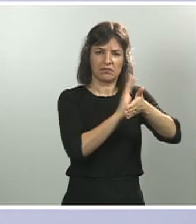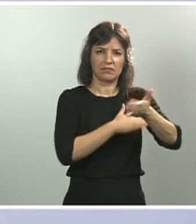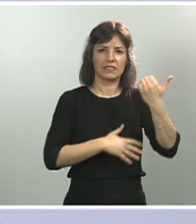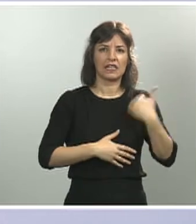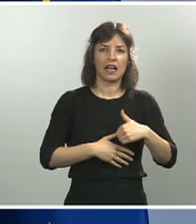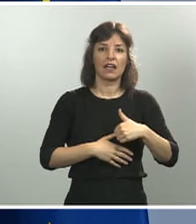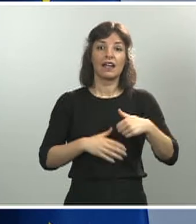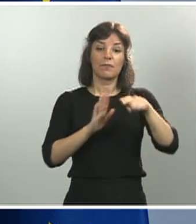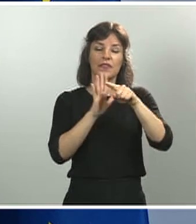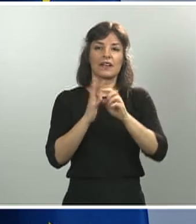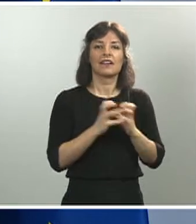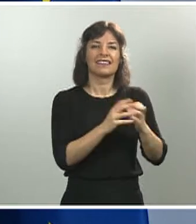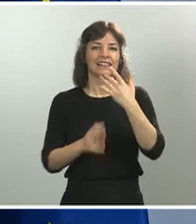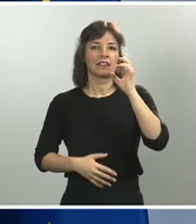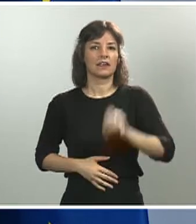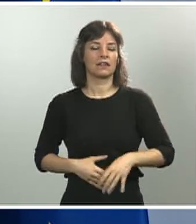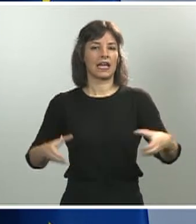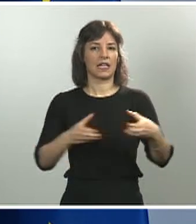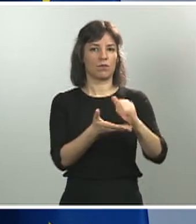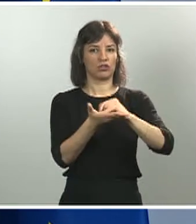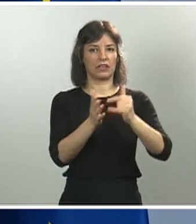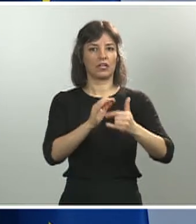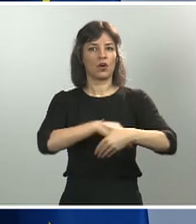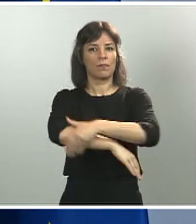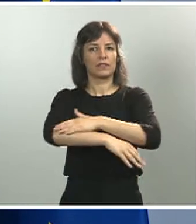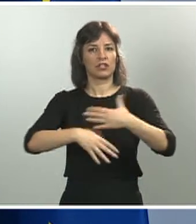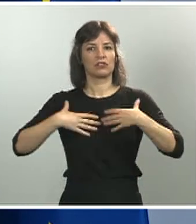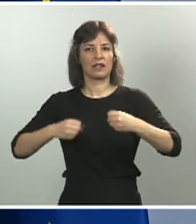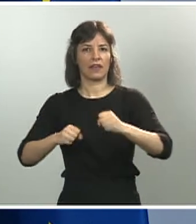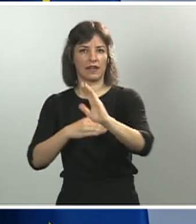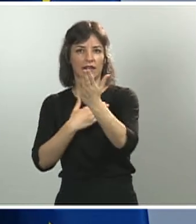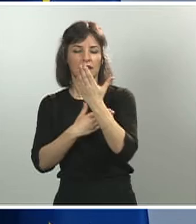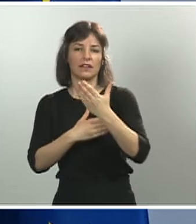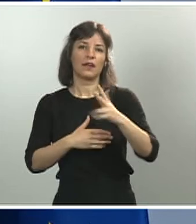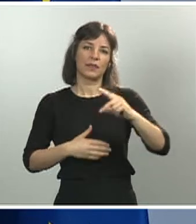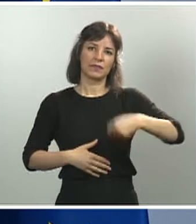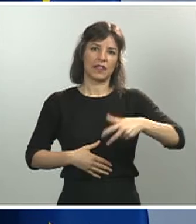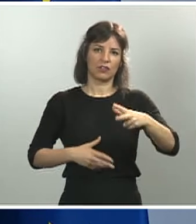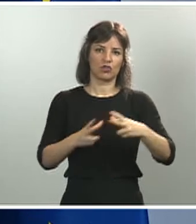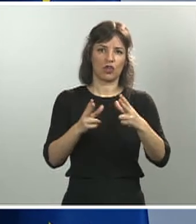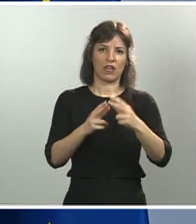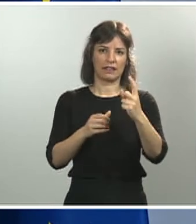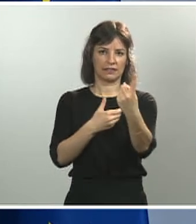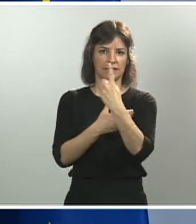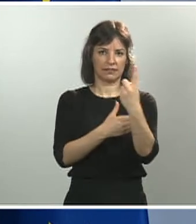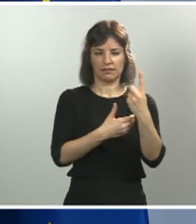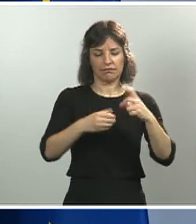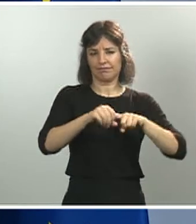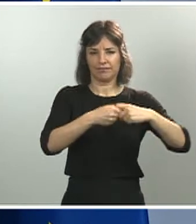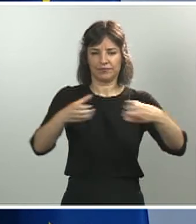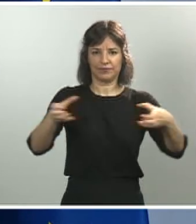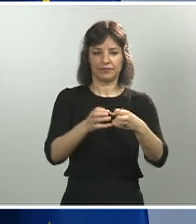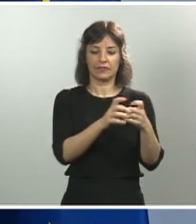compuesto por representantes de los Ministerios de Sanidad, de la Vicepresidencia de Derechos Sociales, y que se basan en un equilibrio entre los